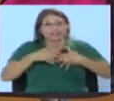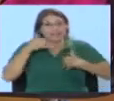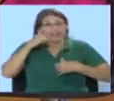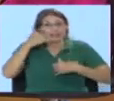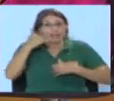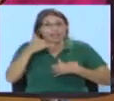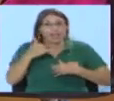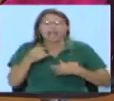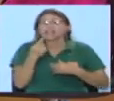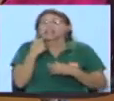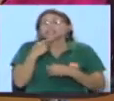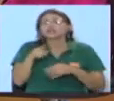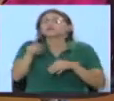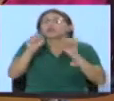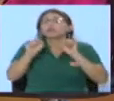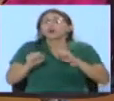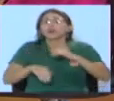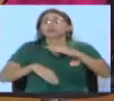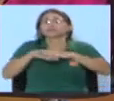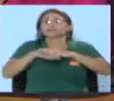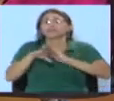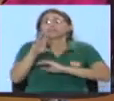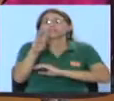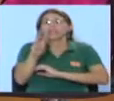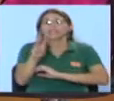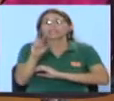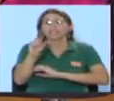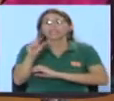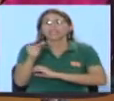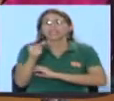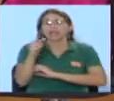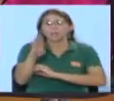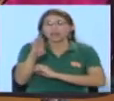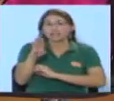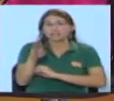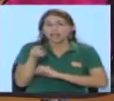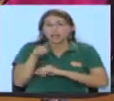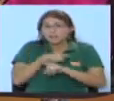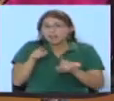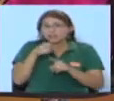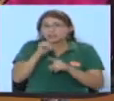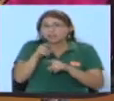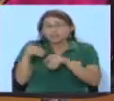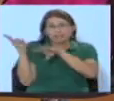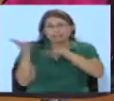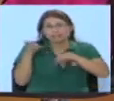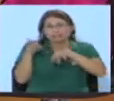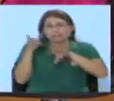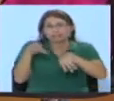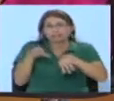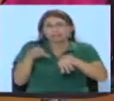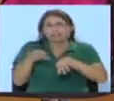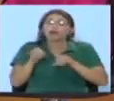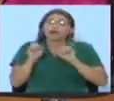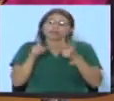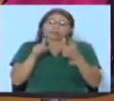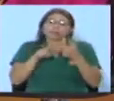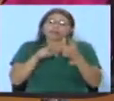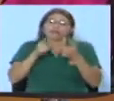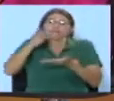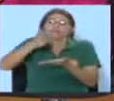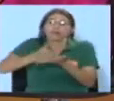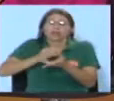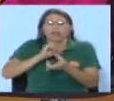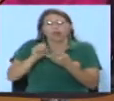de consumo de 6 gigas y a partir de ahí, cuando te pasas, dos cosas. O te puedes elegir, o te frenan o te cobran